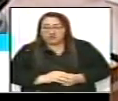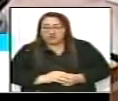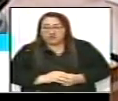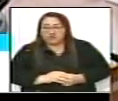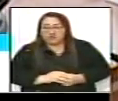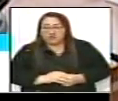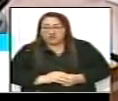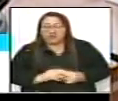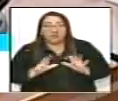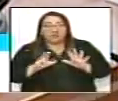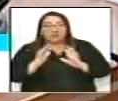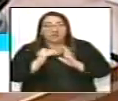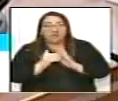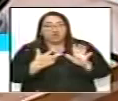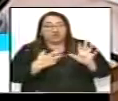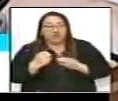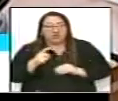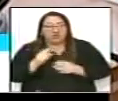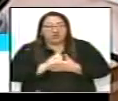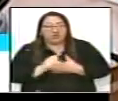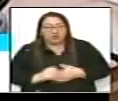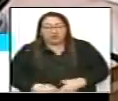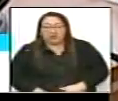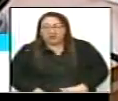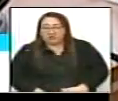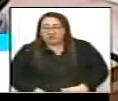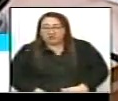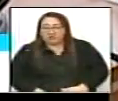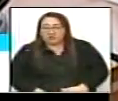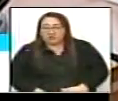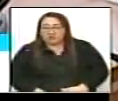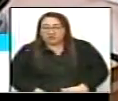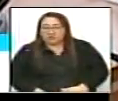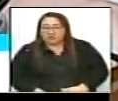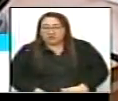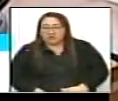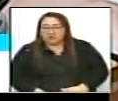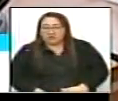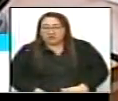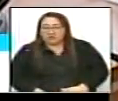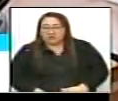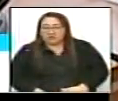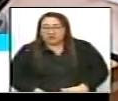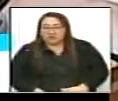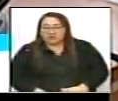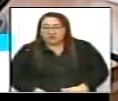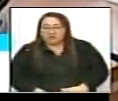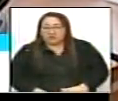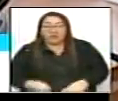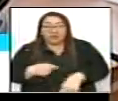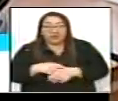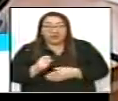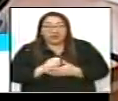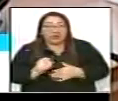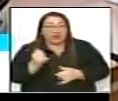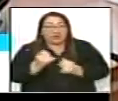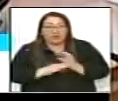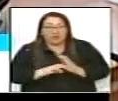10.800.000. Consecuentemente, ese contrato es por tiempo. Terminado ese periodo contratado,